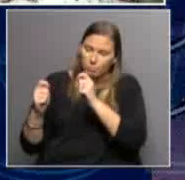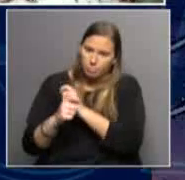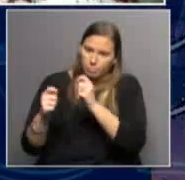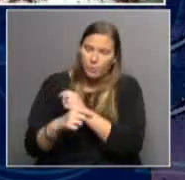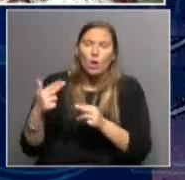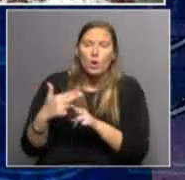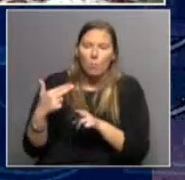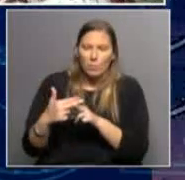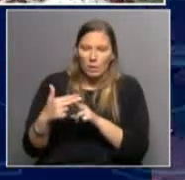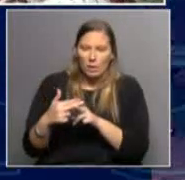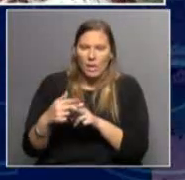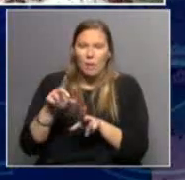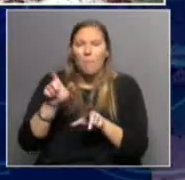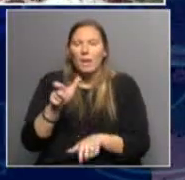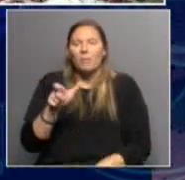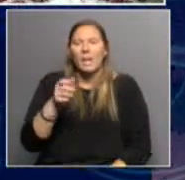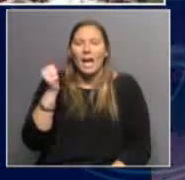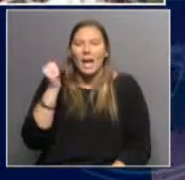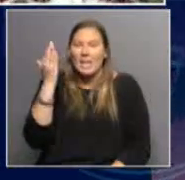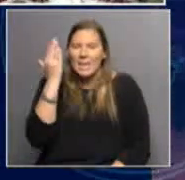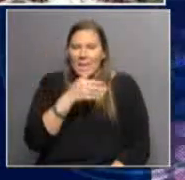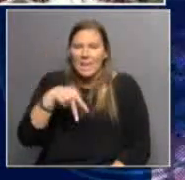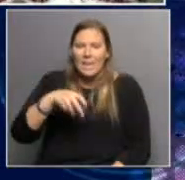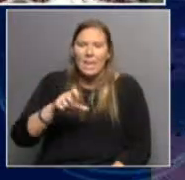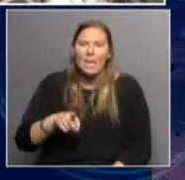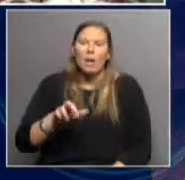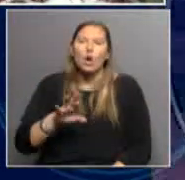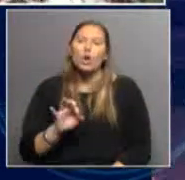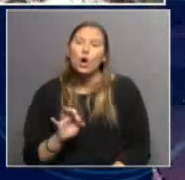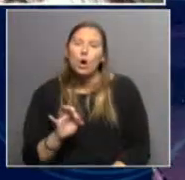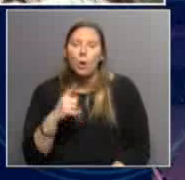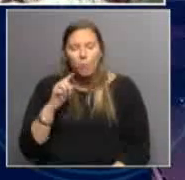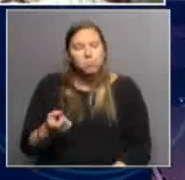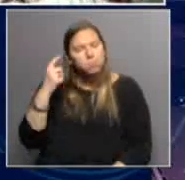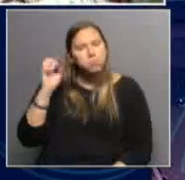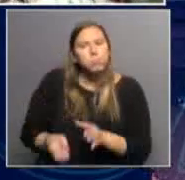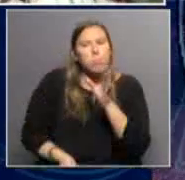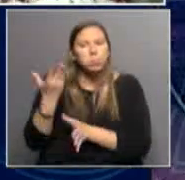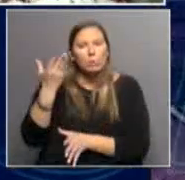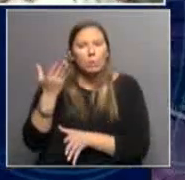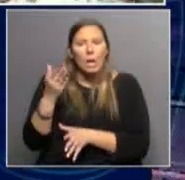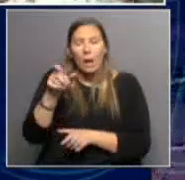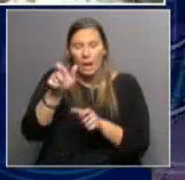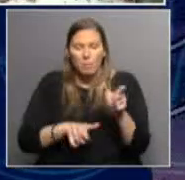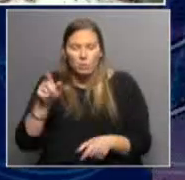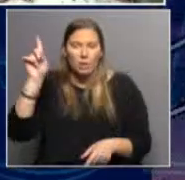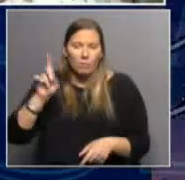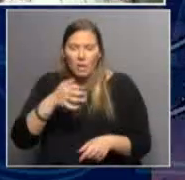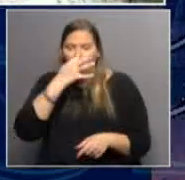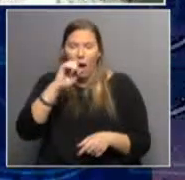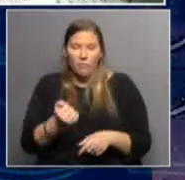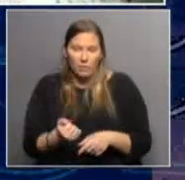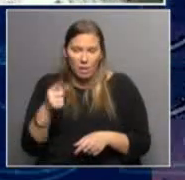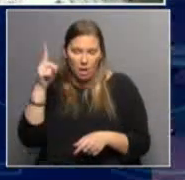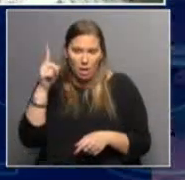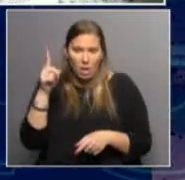fue cambiando con el tiempo. El término negro es un término que fue creado para denominar a la población de origen africana y fue creado